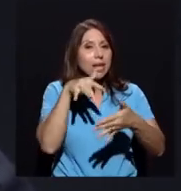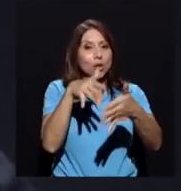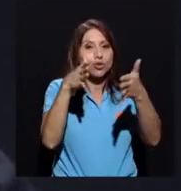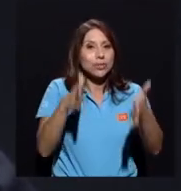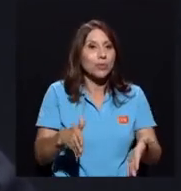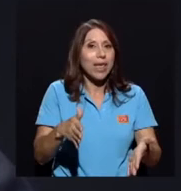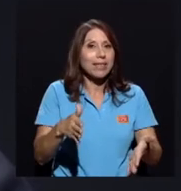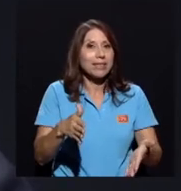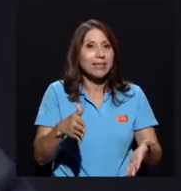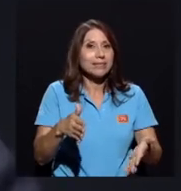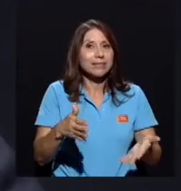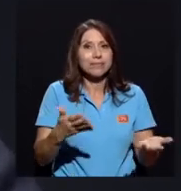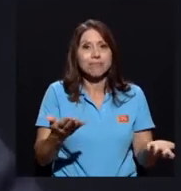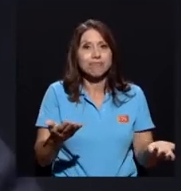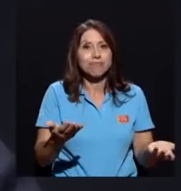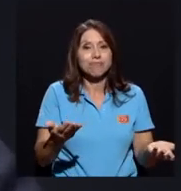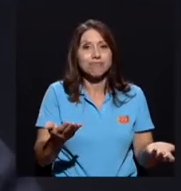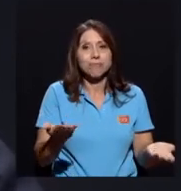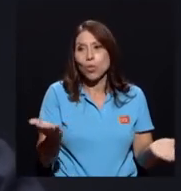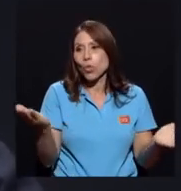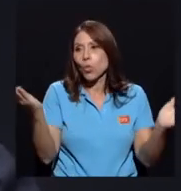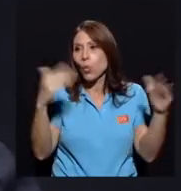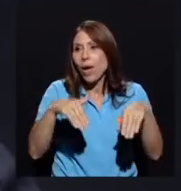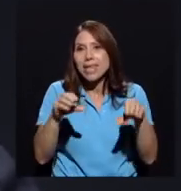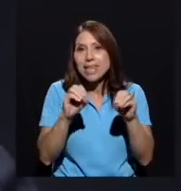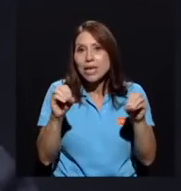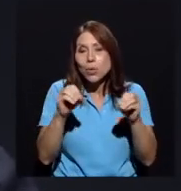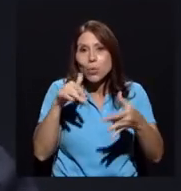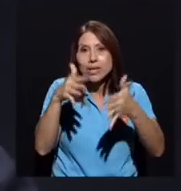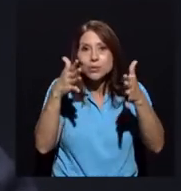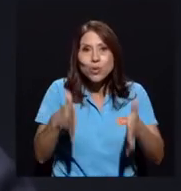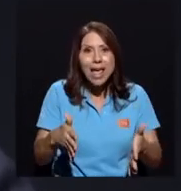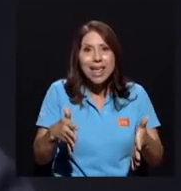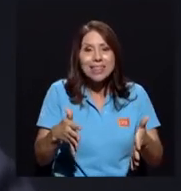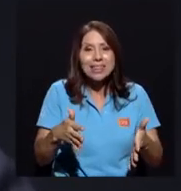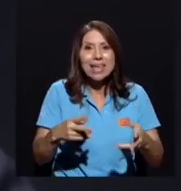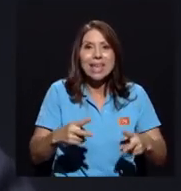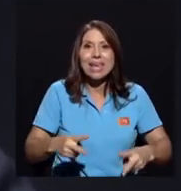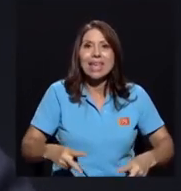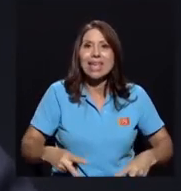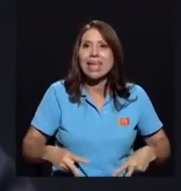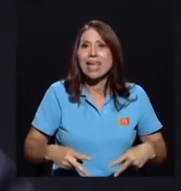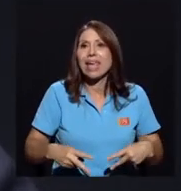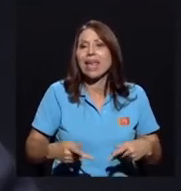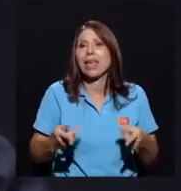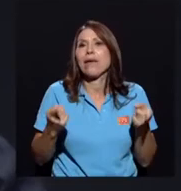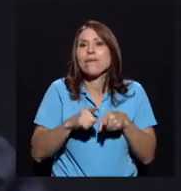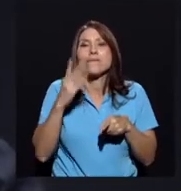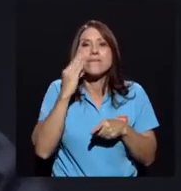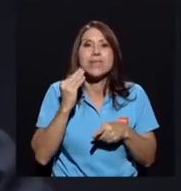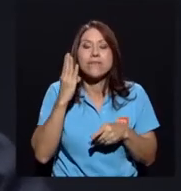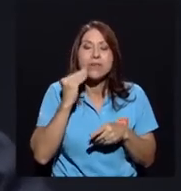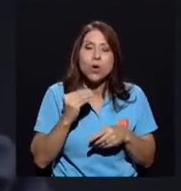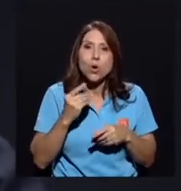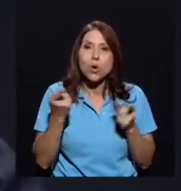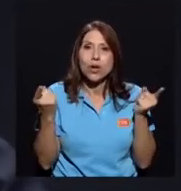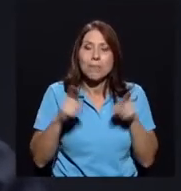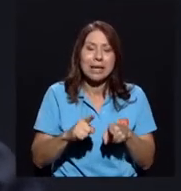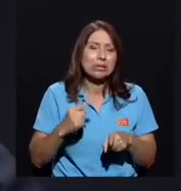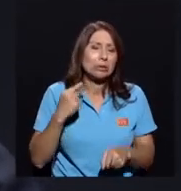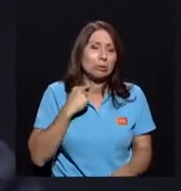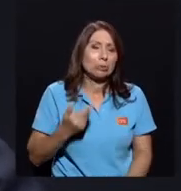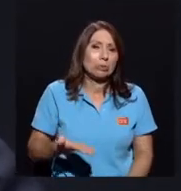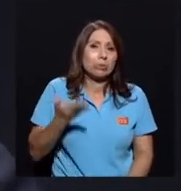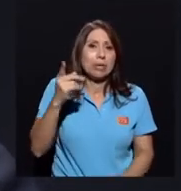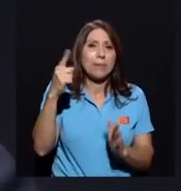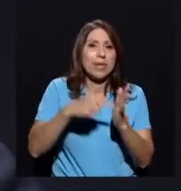tenemos ningún estudiante que vivió la inflación de 100 por ciento de 1981 y obviamente no